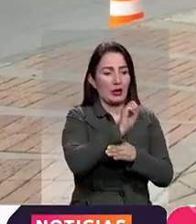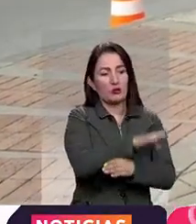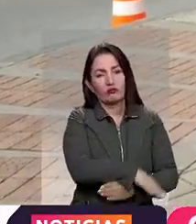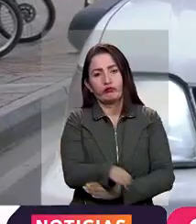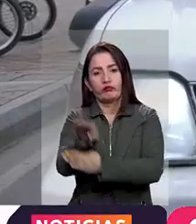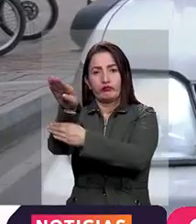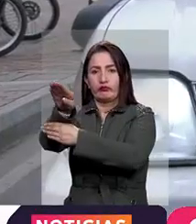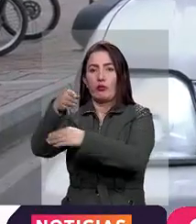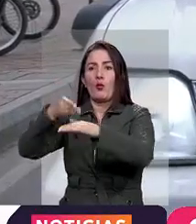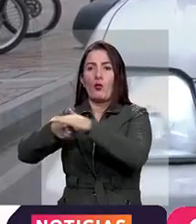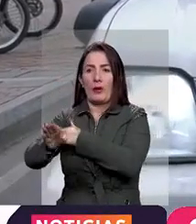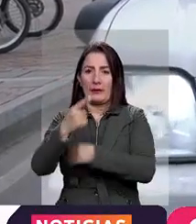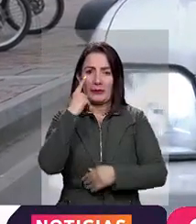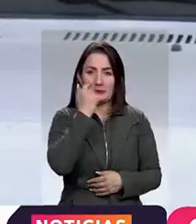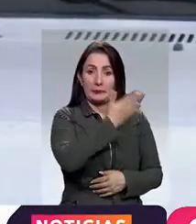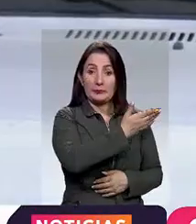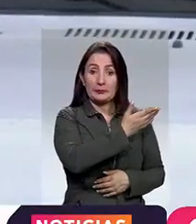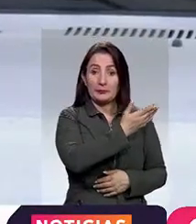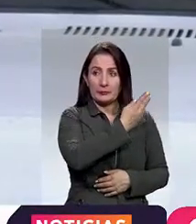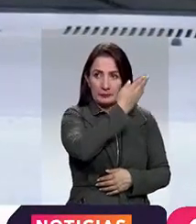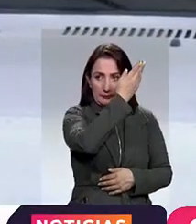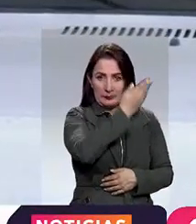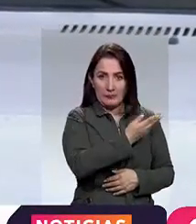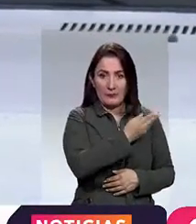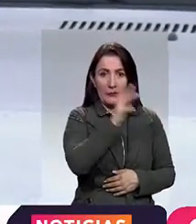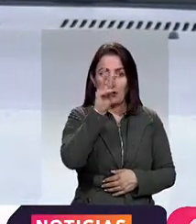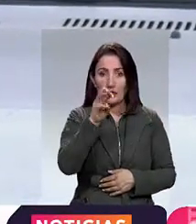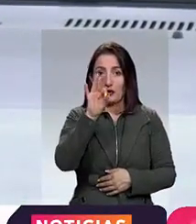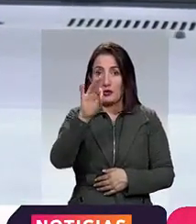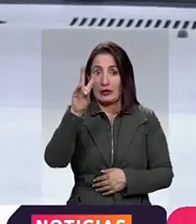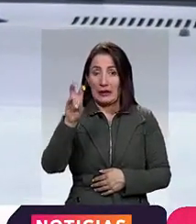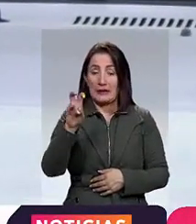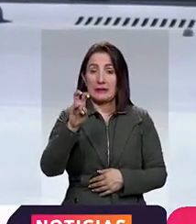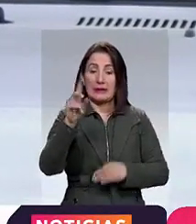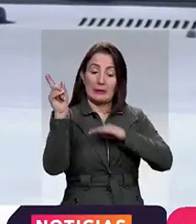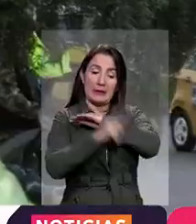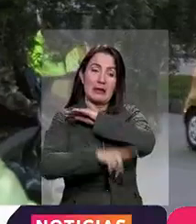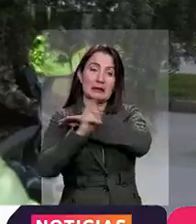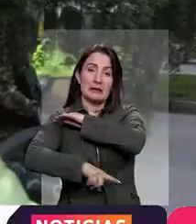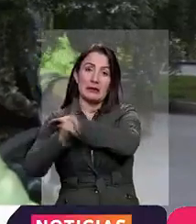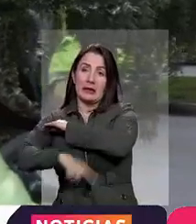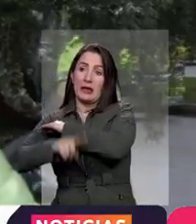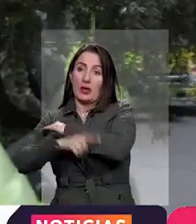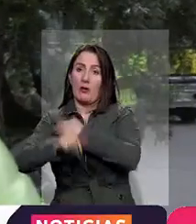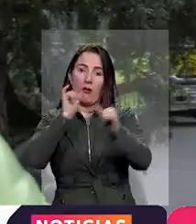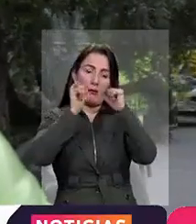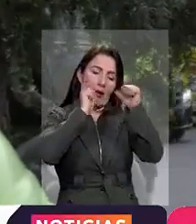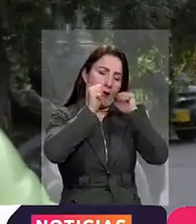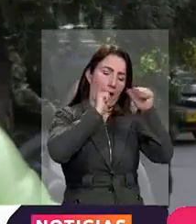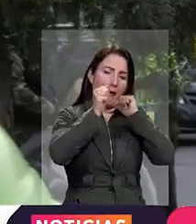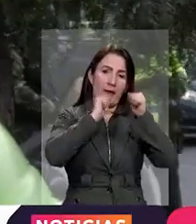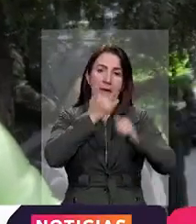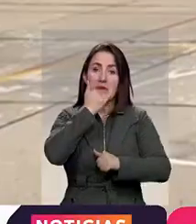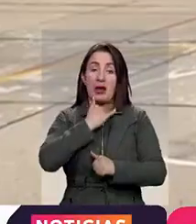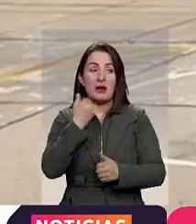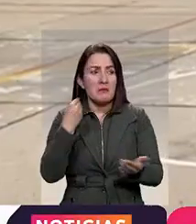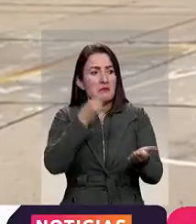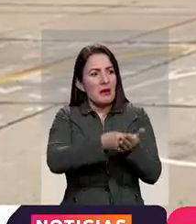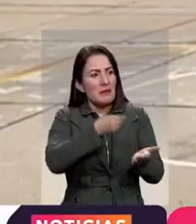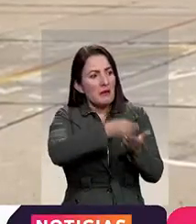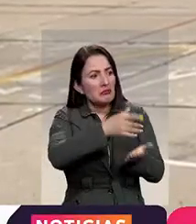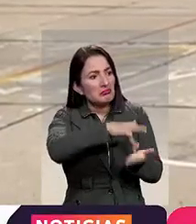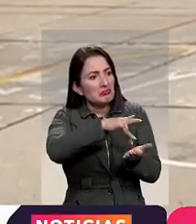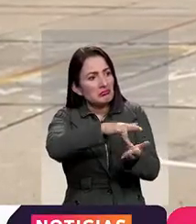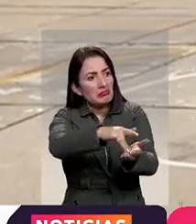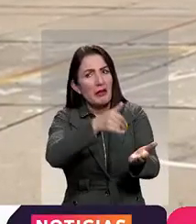de Movilidad ordenó el embargo a 837 deudores con infracciones por embriaguez tras cobrar de manera reiterada y persuasiva la deuda. Es